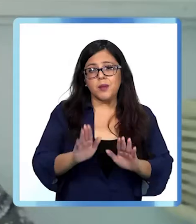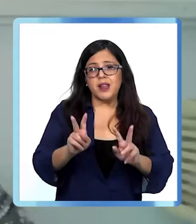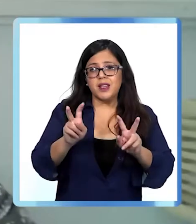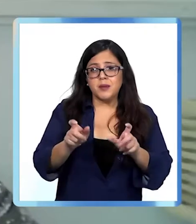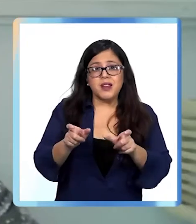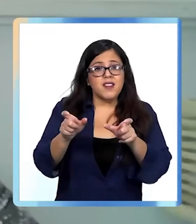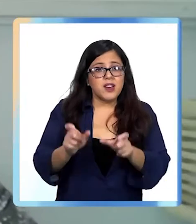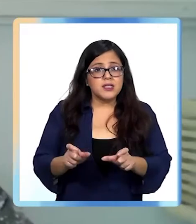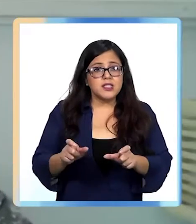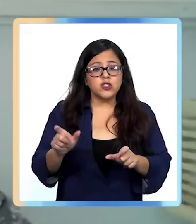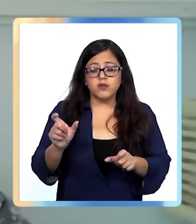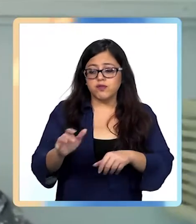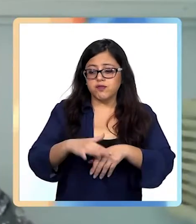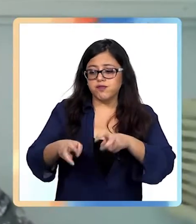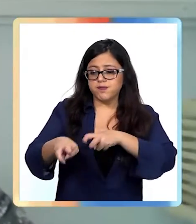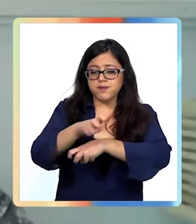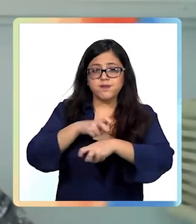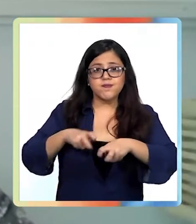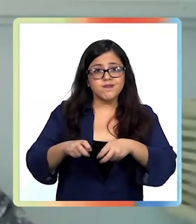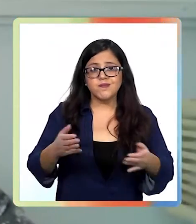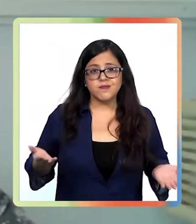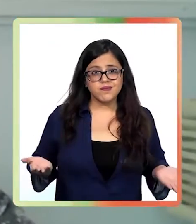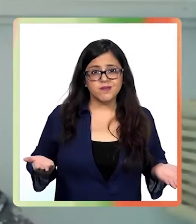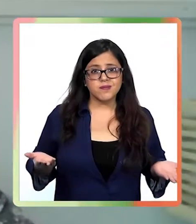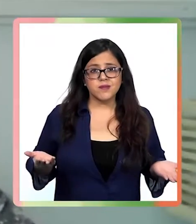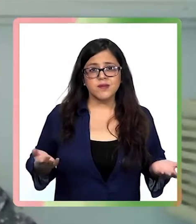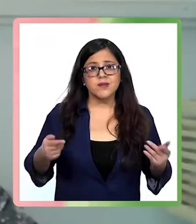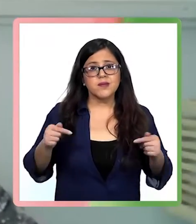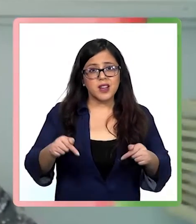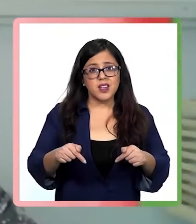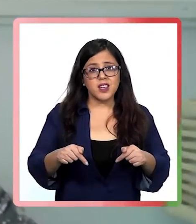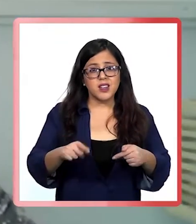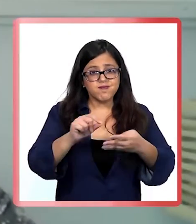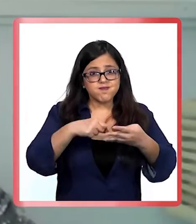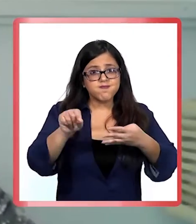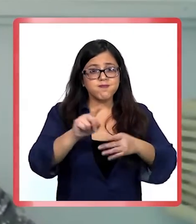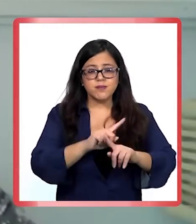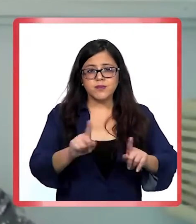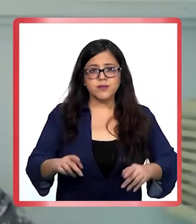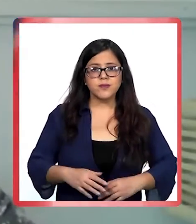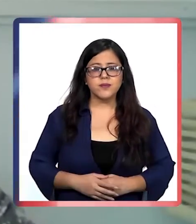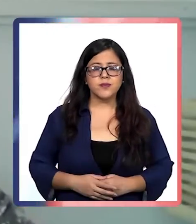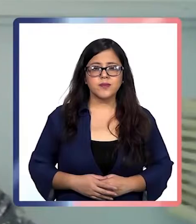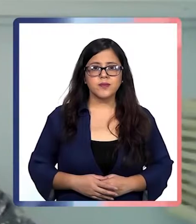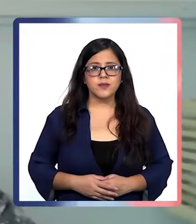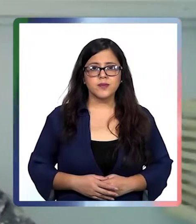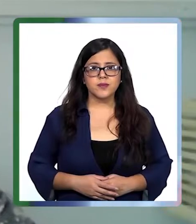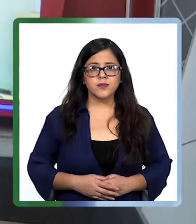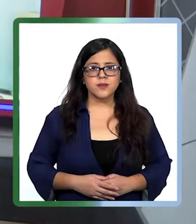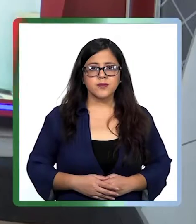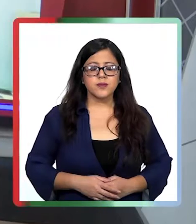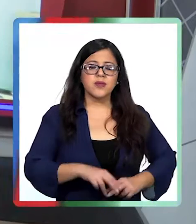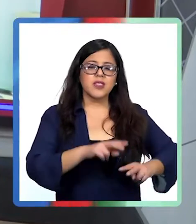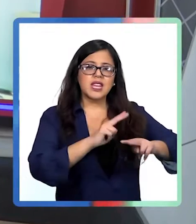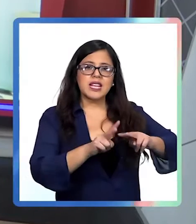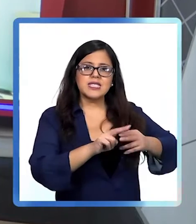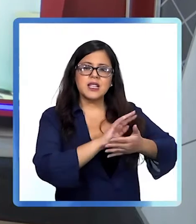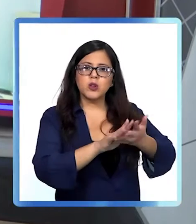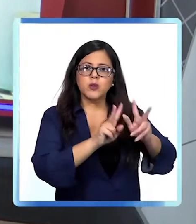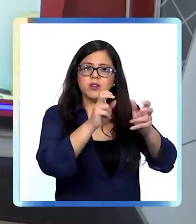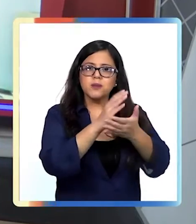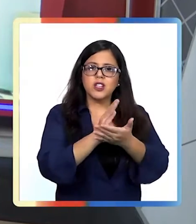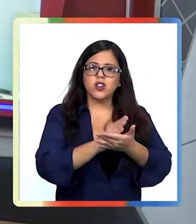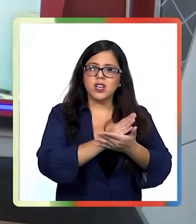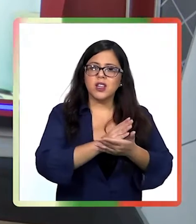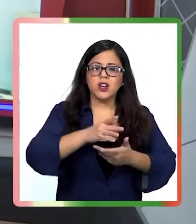porque esperar la fiscalización del pase de movilidad yo creo que no va a ser muy efectivo. Uh-huh. ¿Qué hacer,